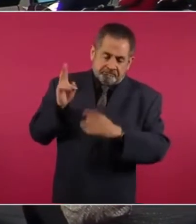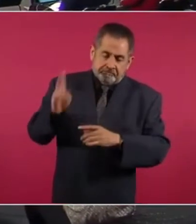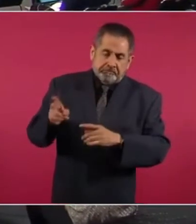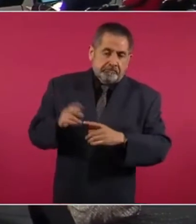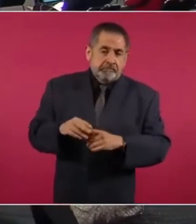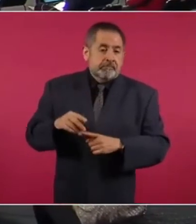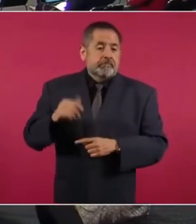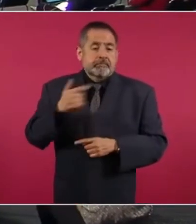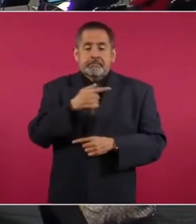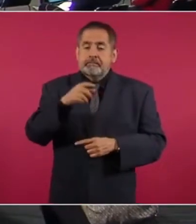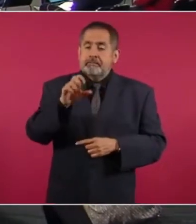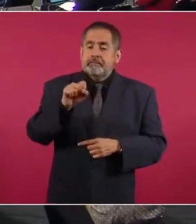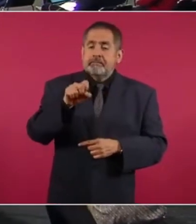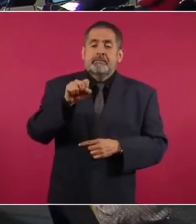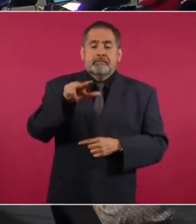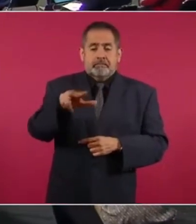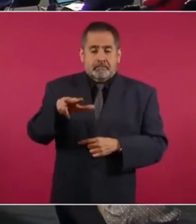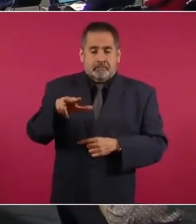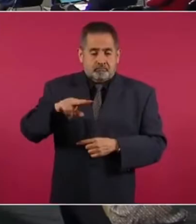en el 68